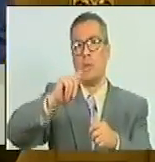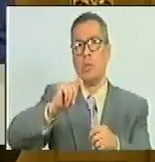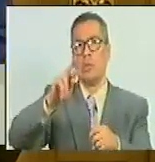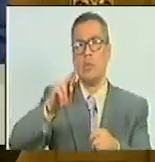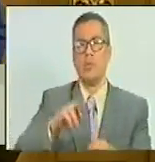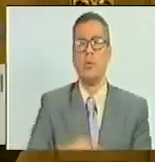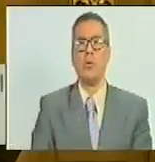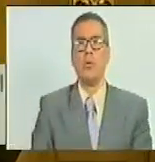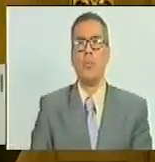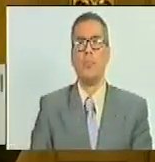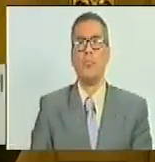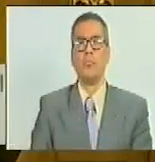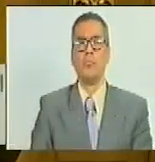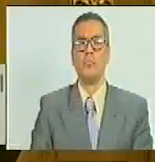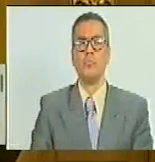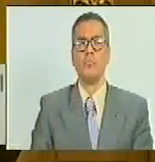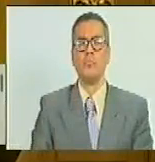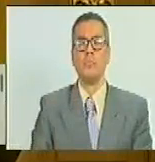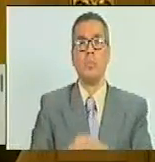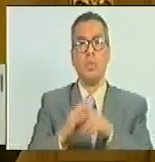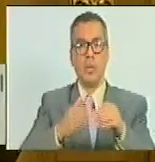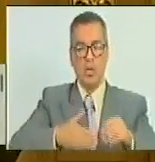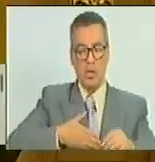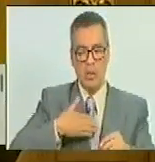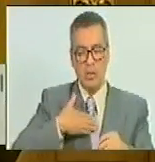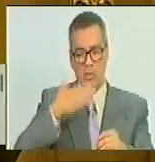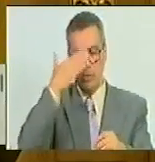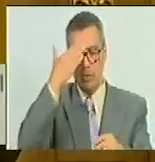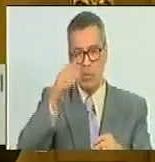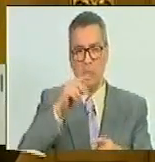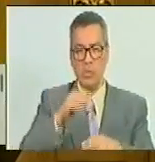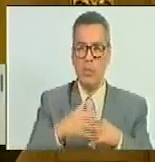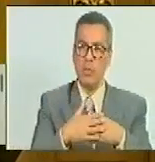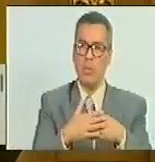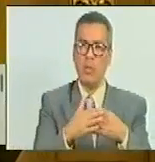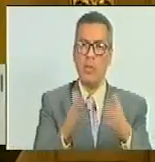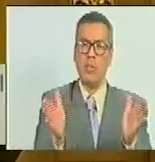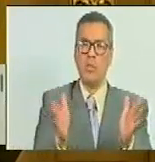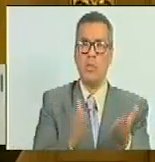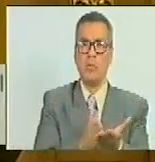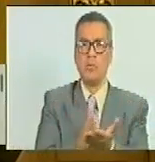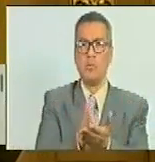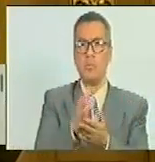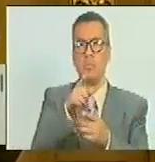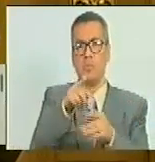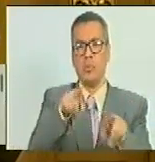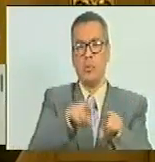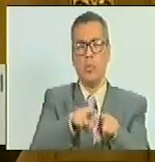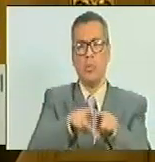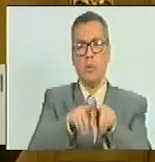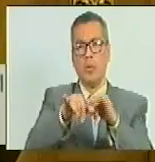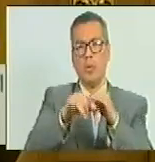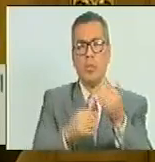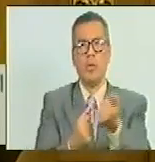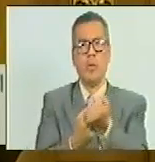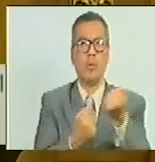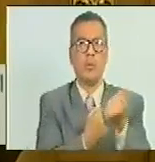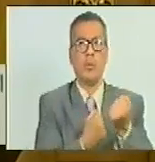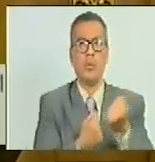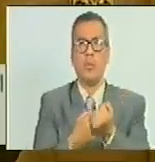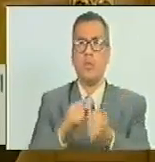Erdogan. Con Arabia Saudita se abre un camino en la misma dirección: la cooperación,